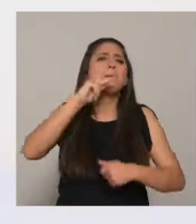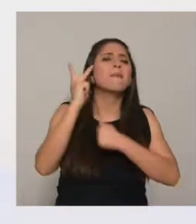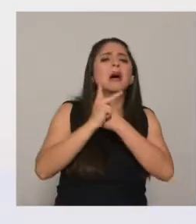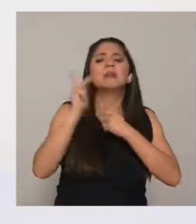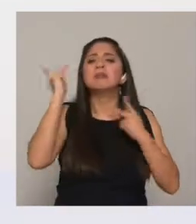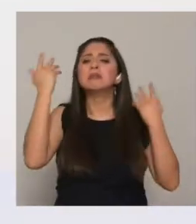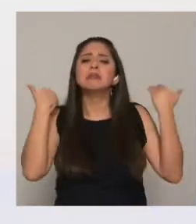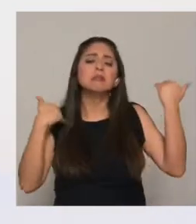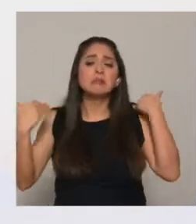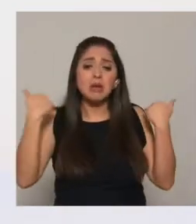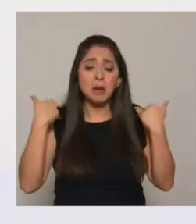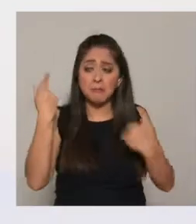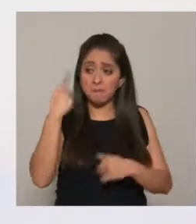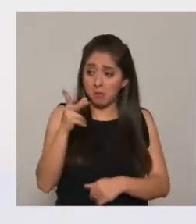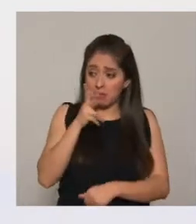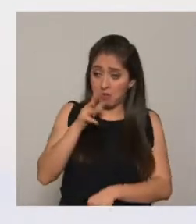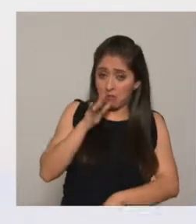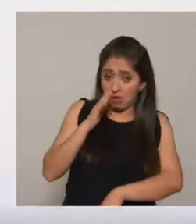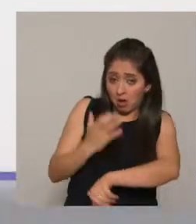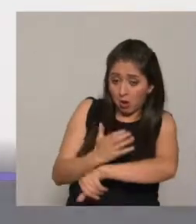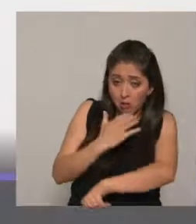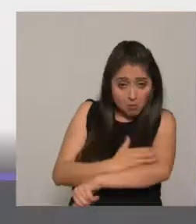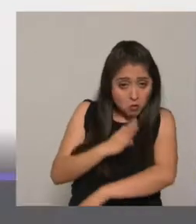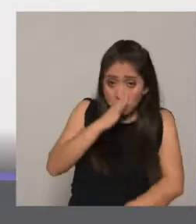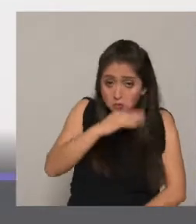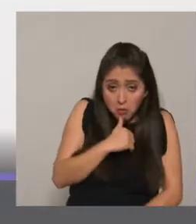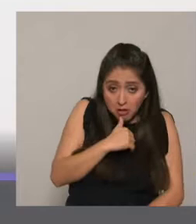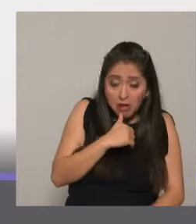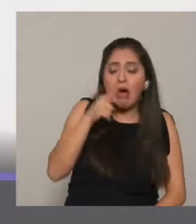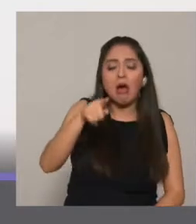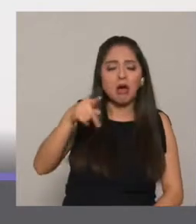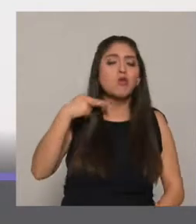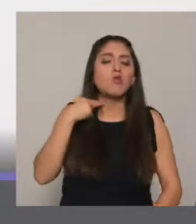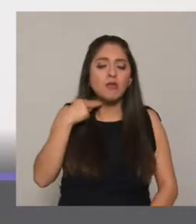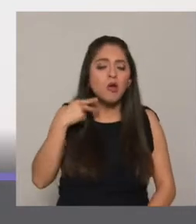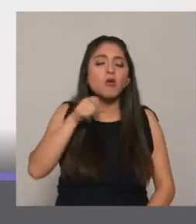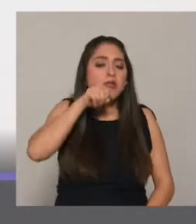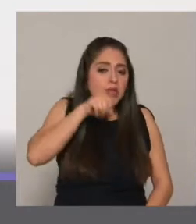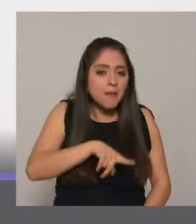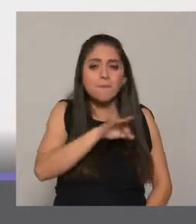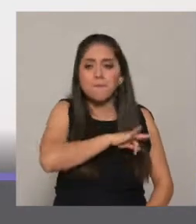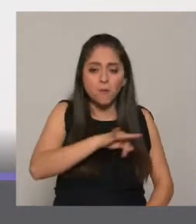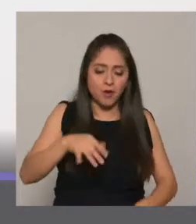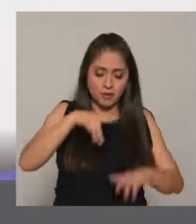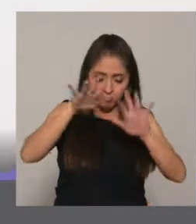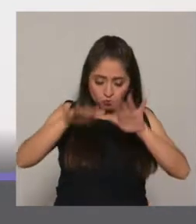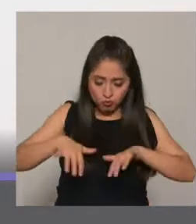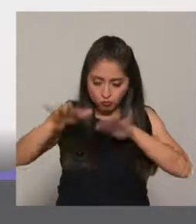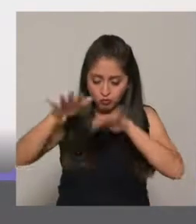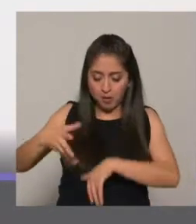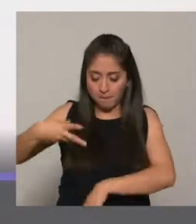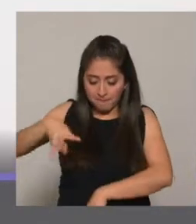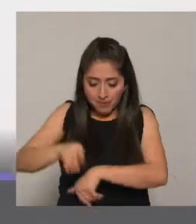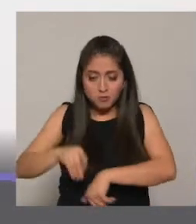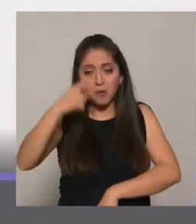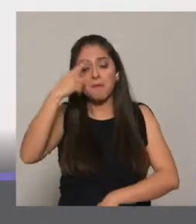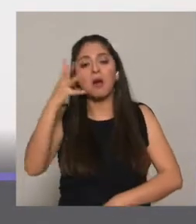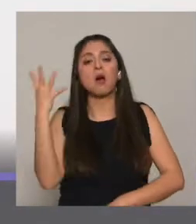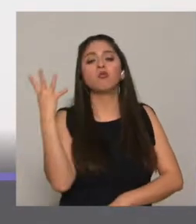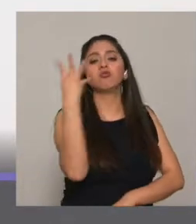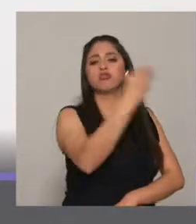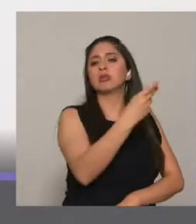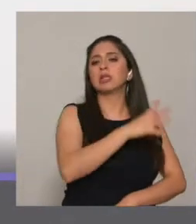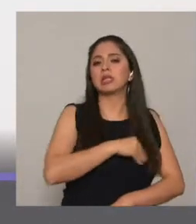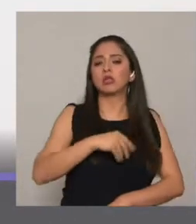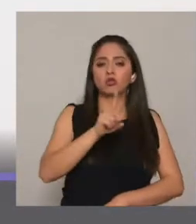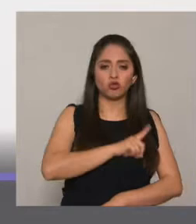van acompañados de sus padres, también el notario puede participar en esa autorización que otorgan los padres, la pueden otorgar ante el notario.